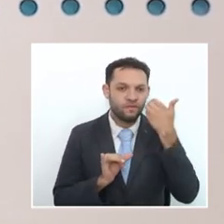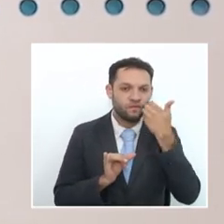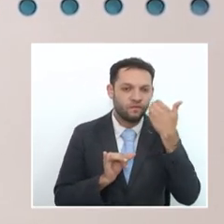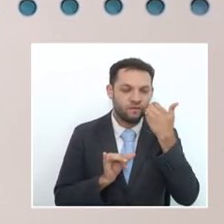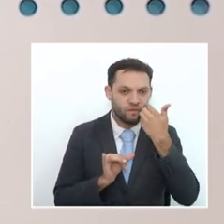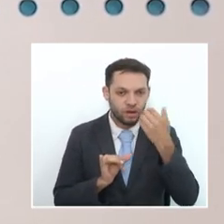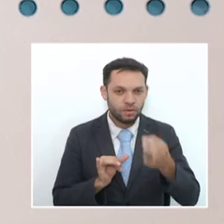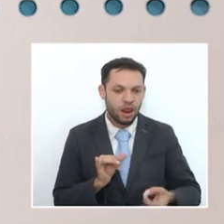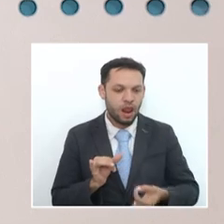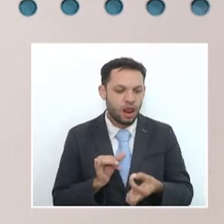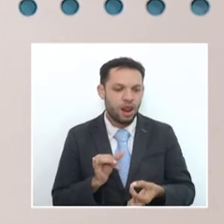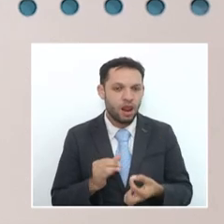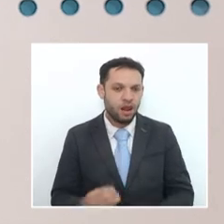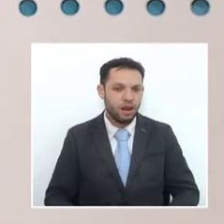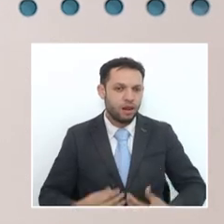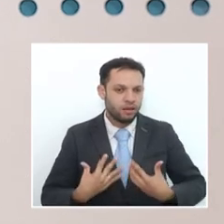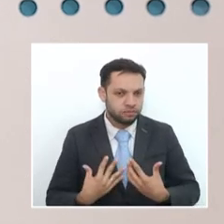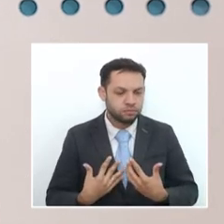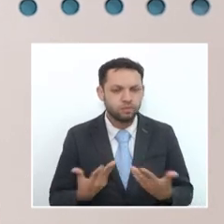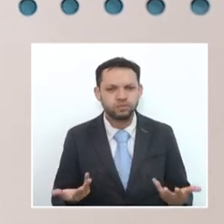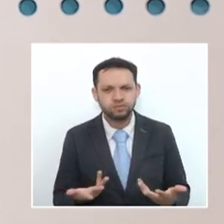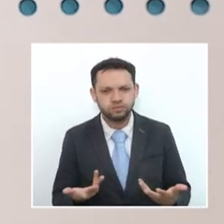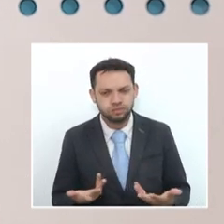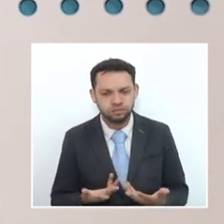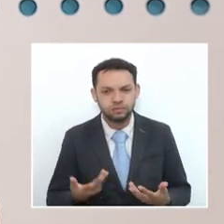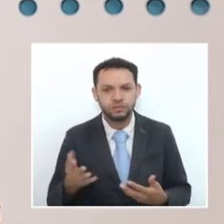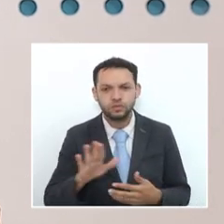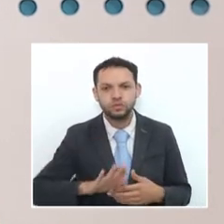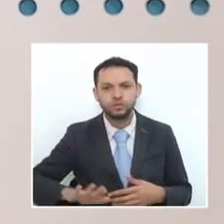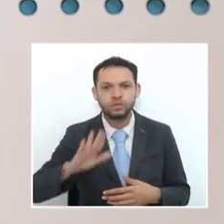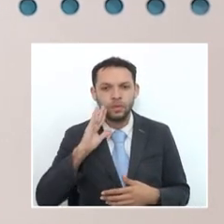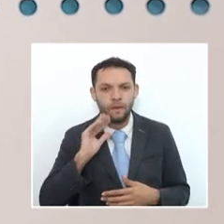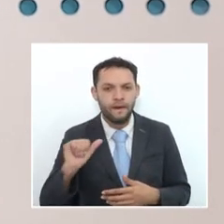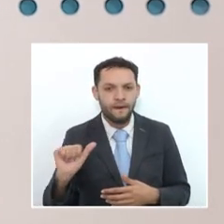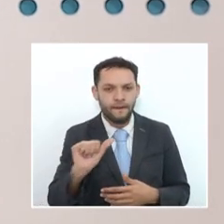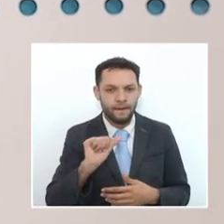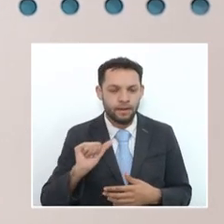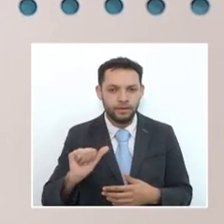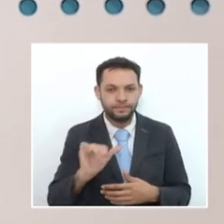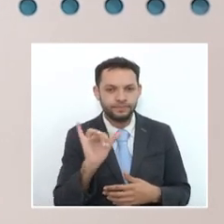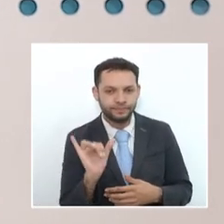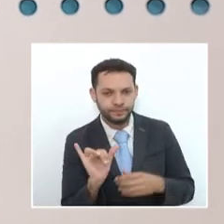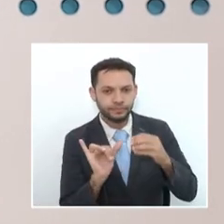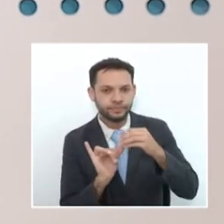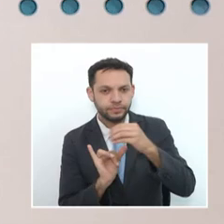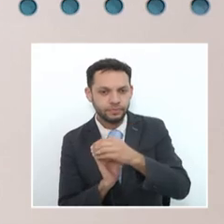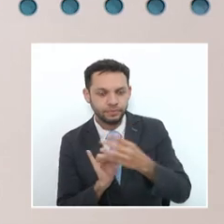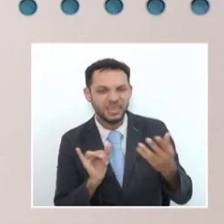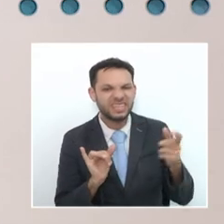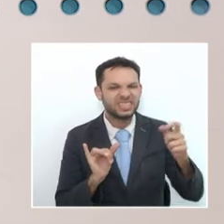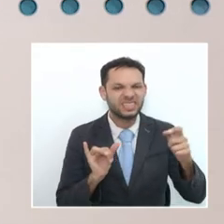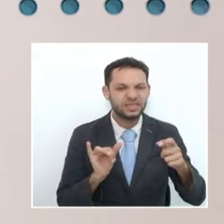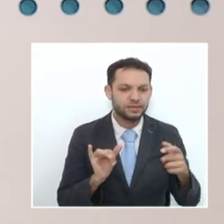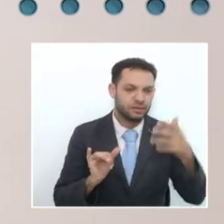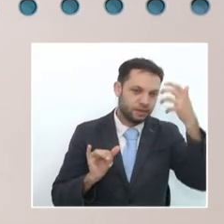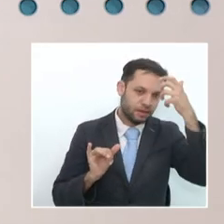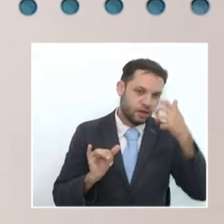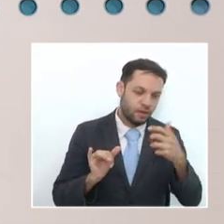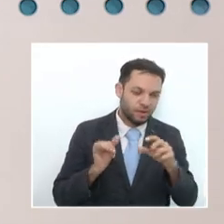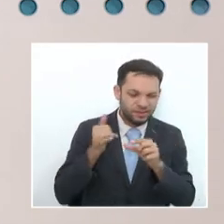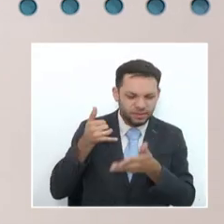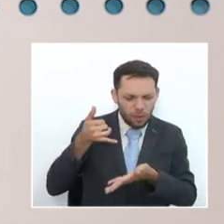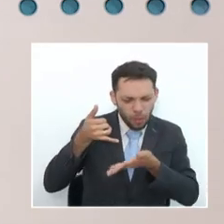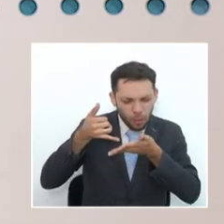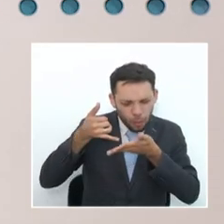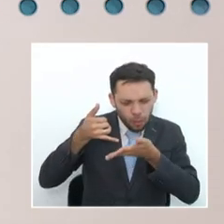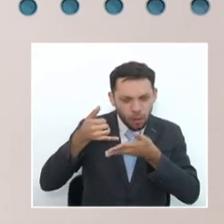infecciosa viral que afecta a nivel del cuello del útero. Gracias a los exámenes ginecológicos, que ojalá siempre,